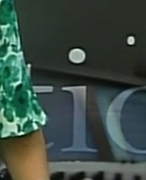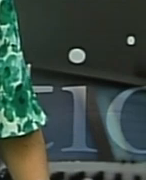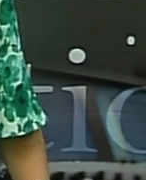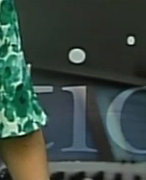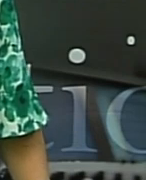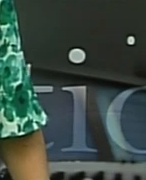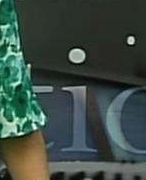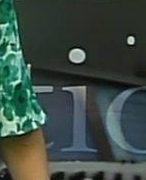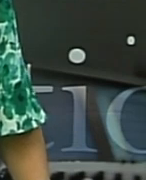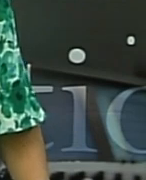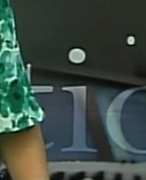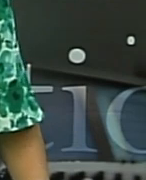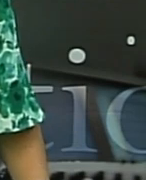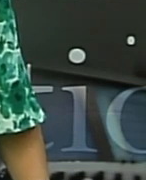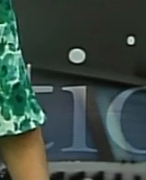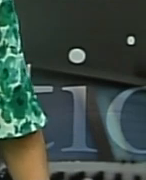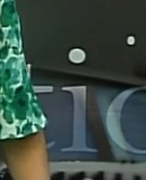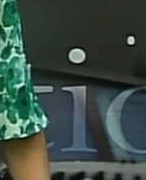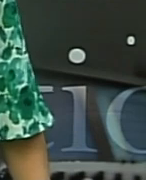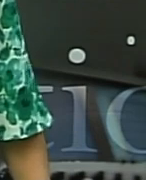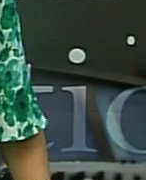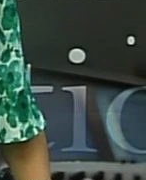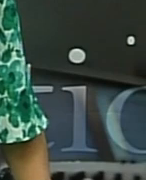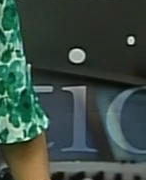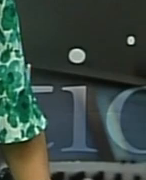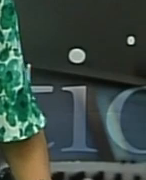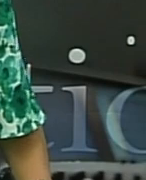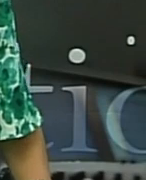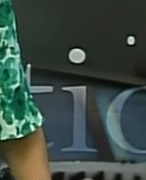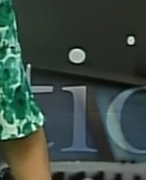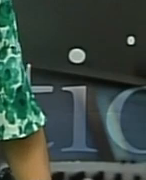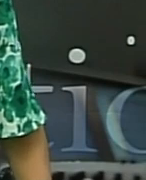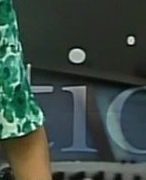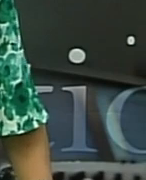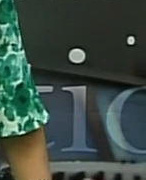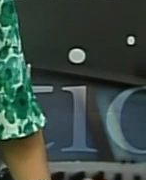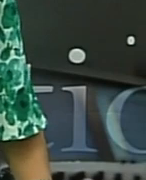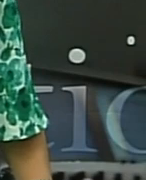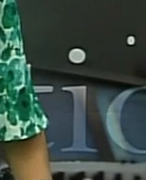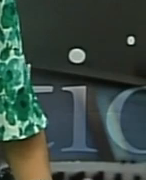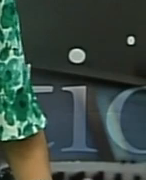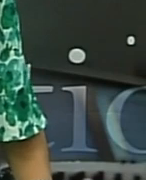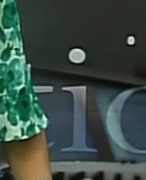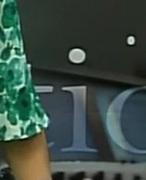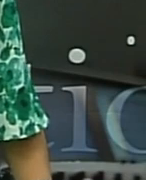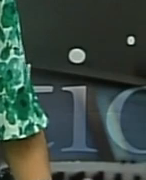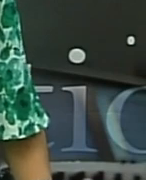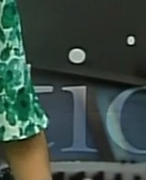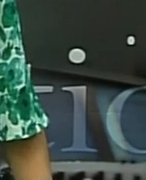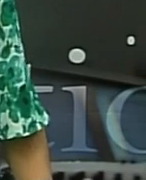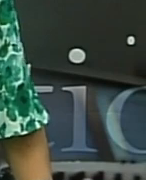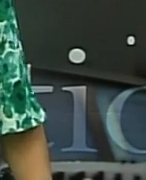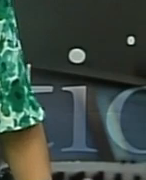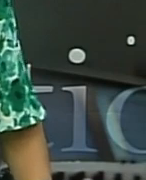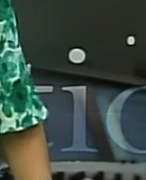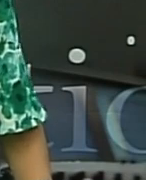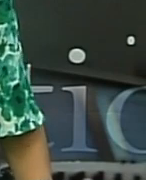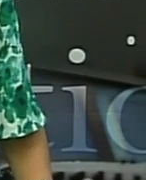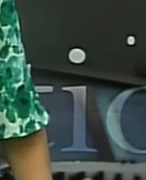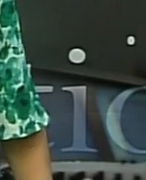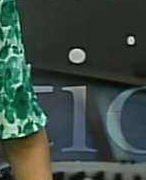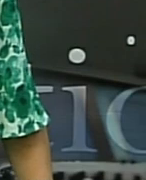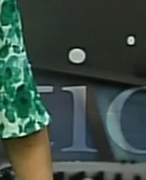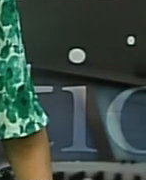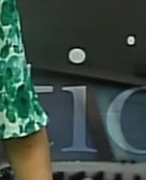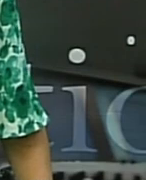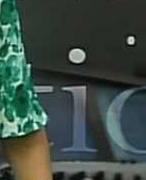llevará, si los plazos se cumplen, a febrero de 2026 a su inauguración, siempre y cuando se resuelva una incertidumbre